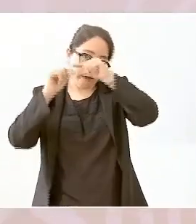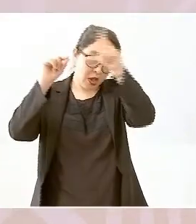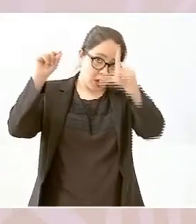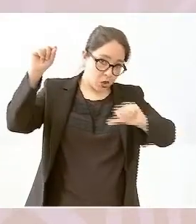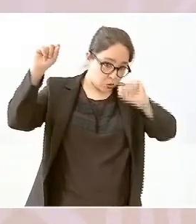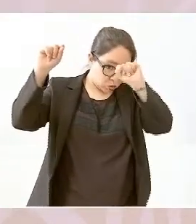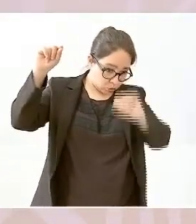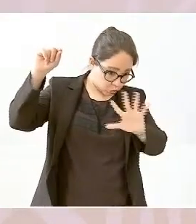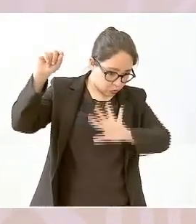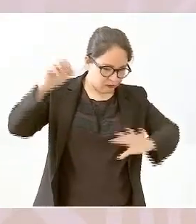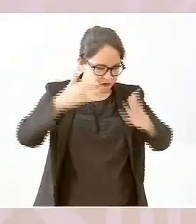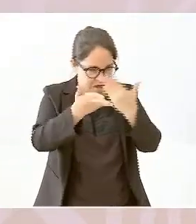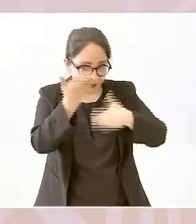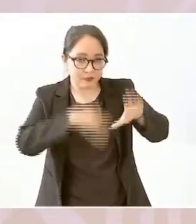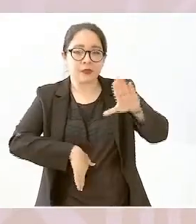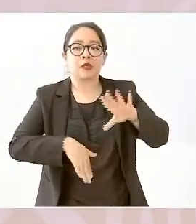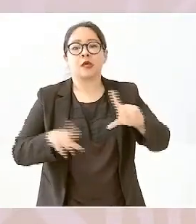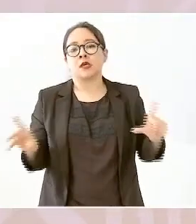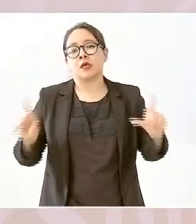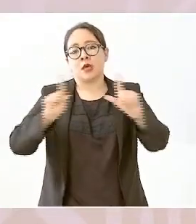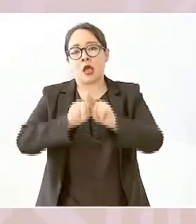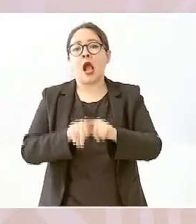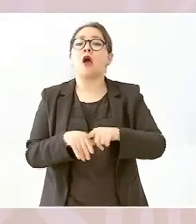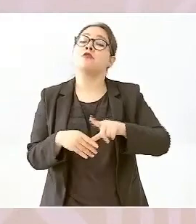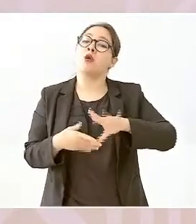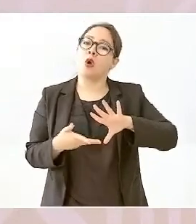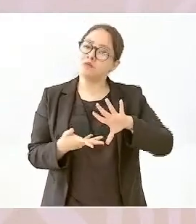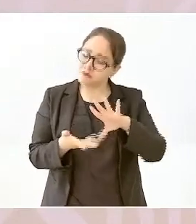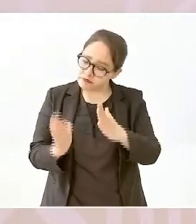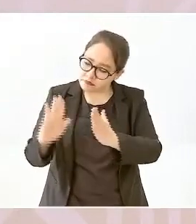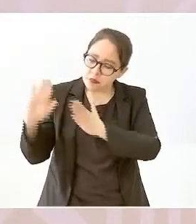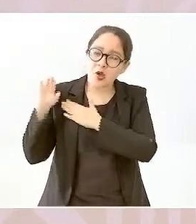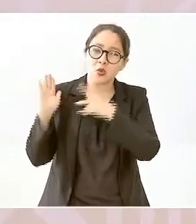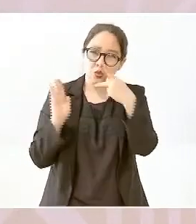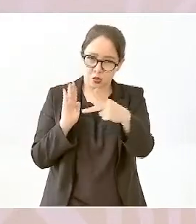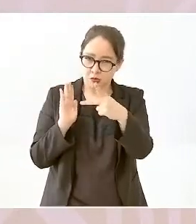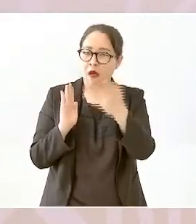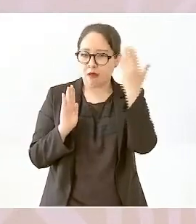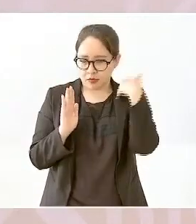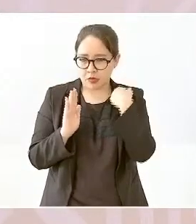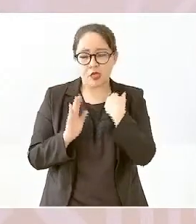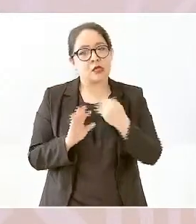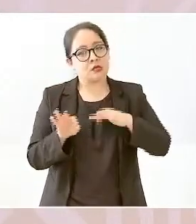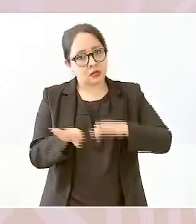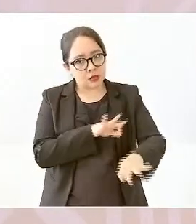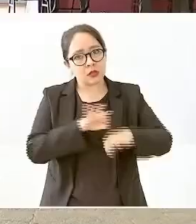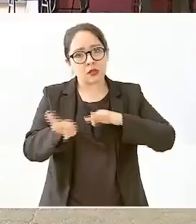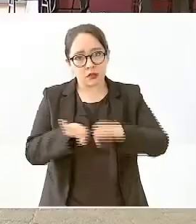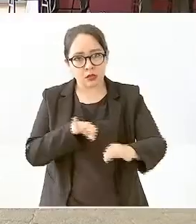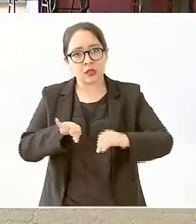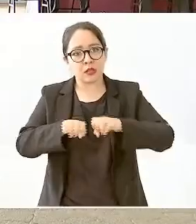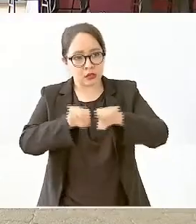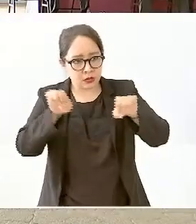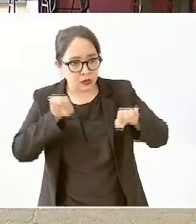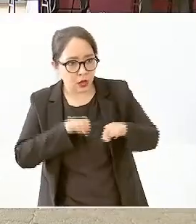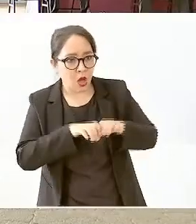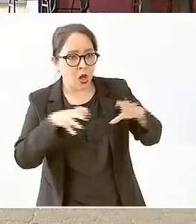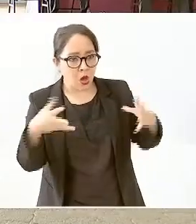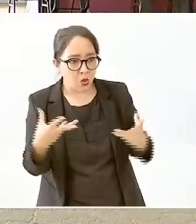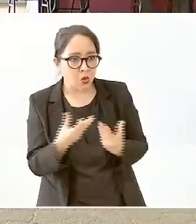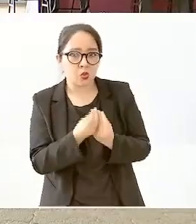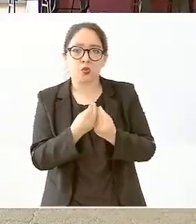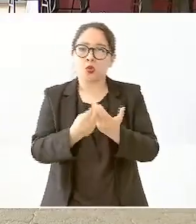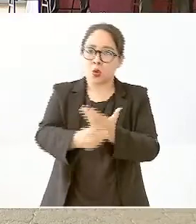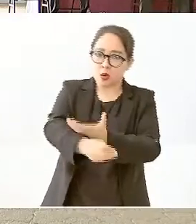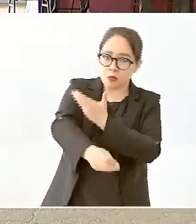conclusión, redoblaremos el esfuerzo para cumplir con su palabra y continuar trabajando en equipo con nuestros compañeros de los